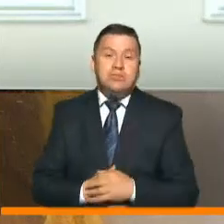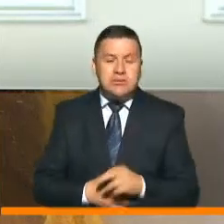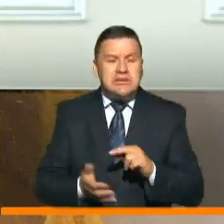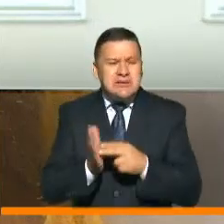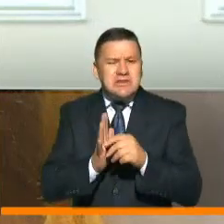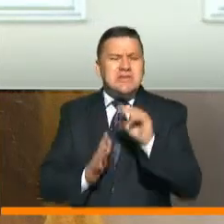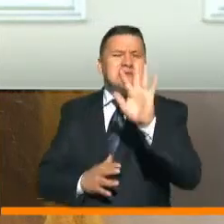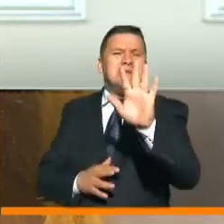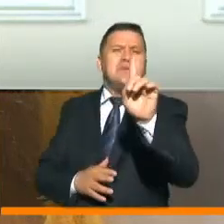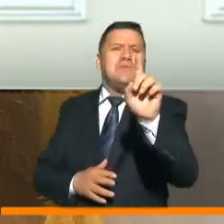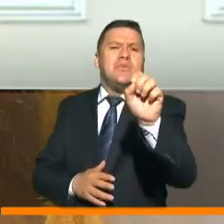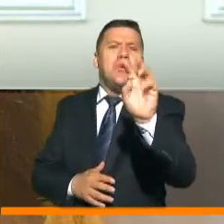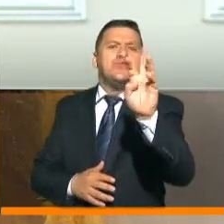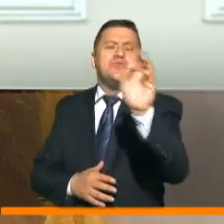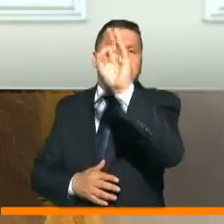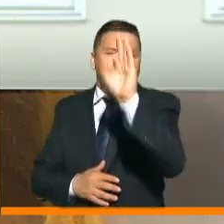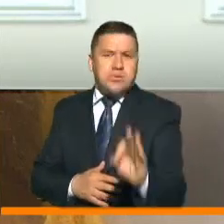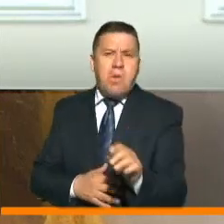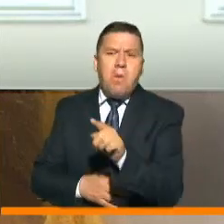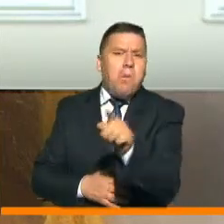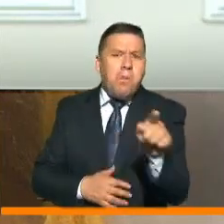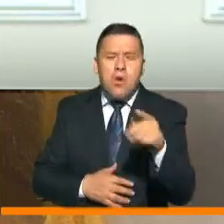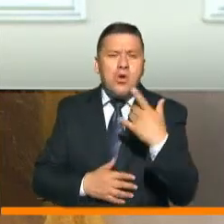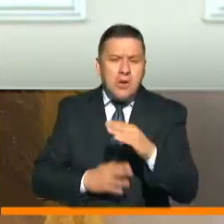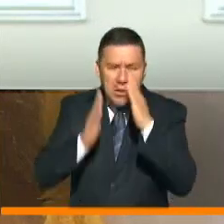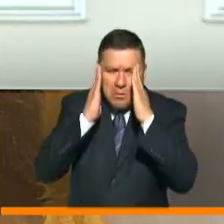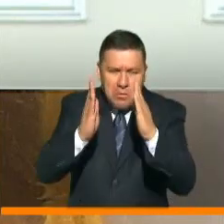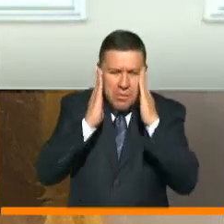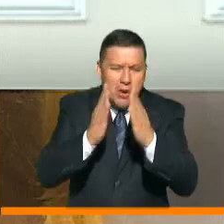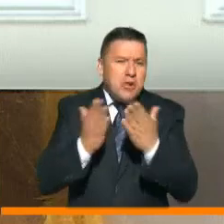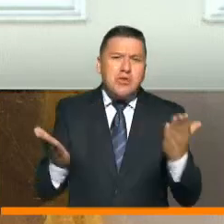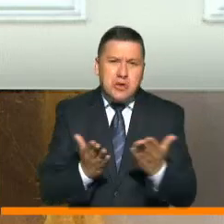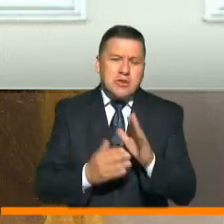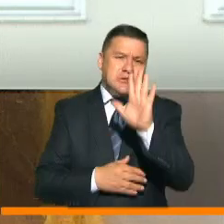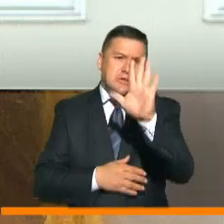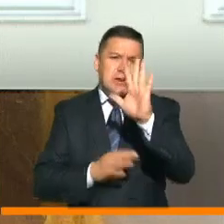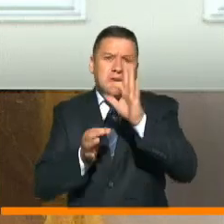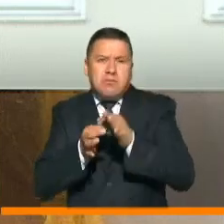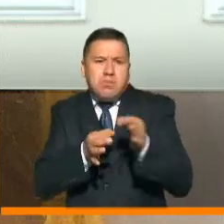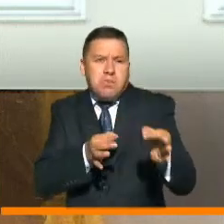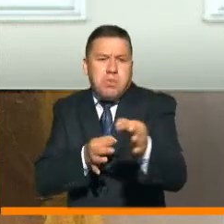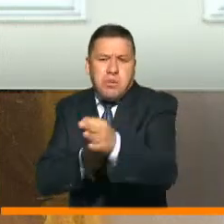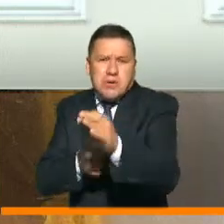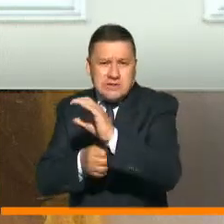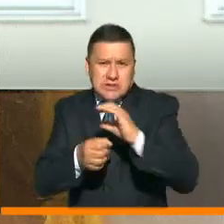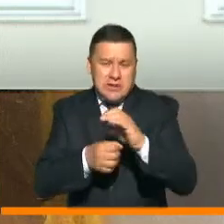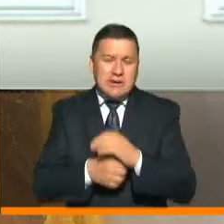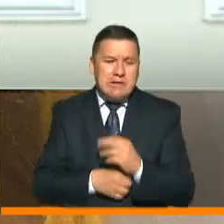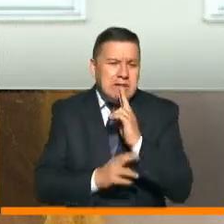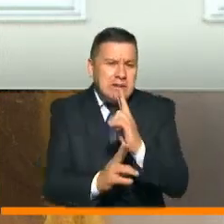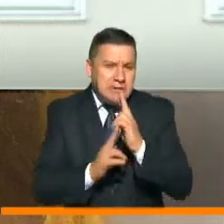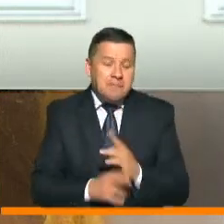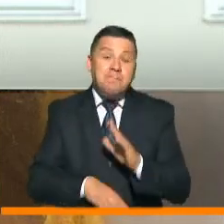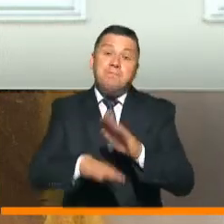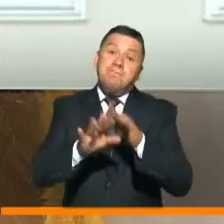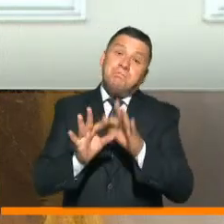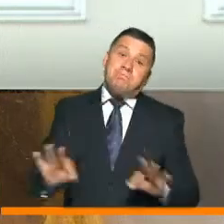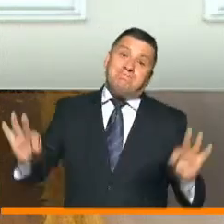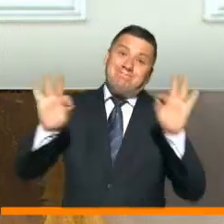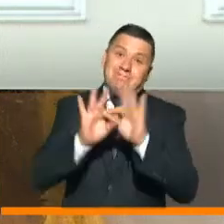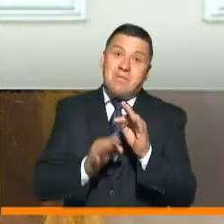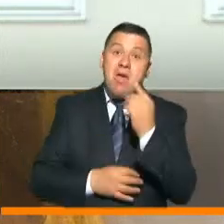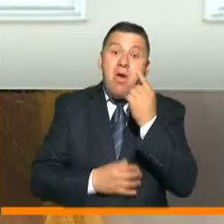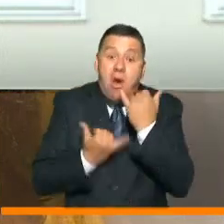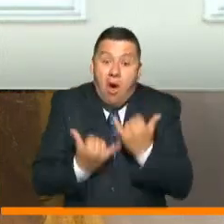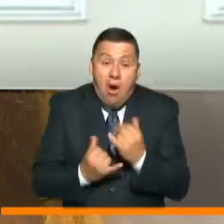el 51.8% de los casos ha estado concentrado en 5 ciudades. También quisiera destacar que el